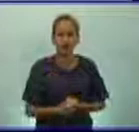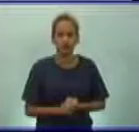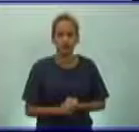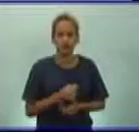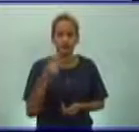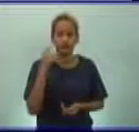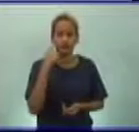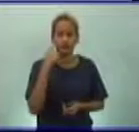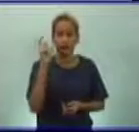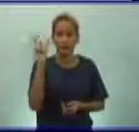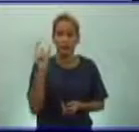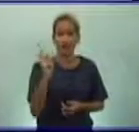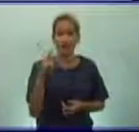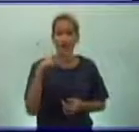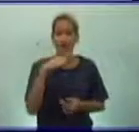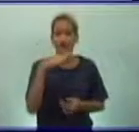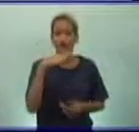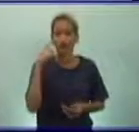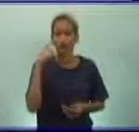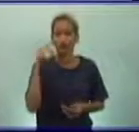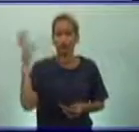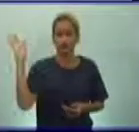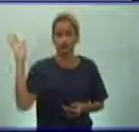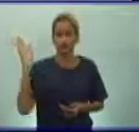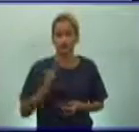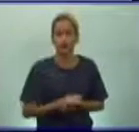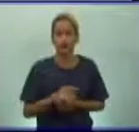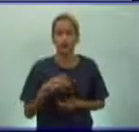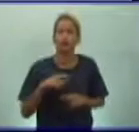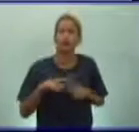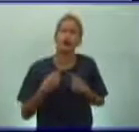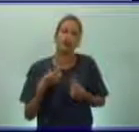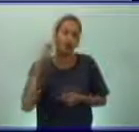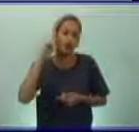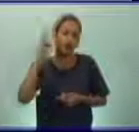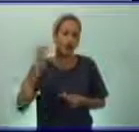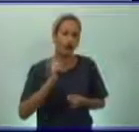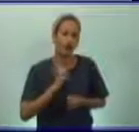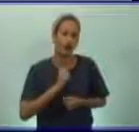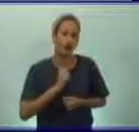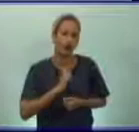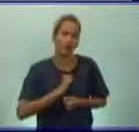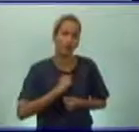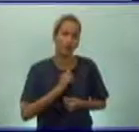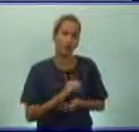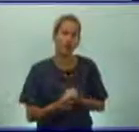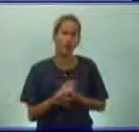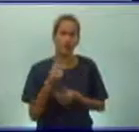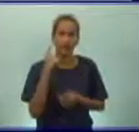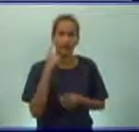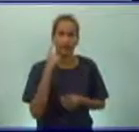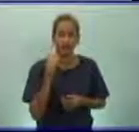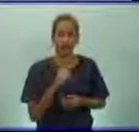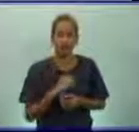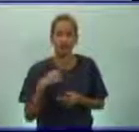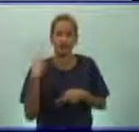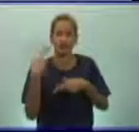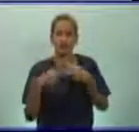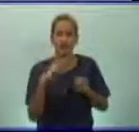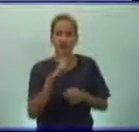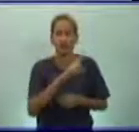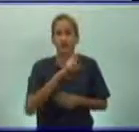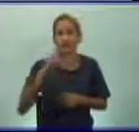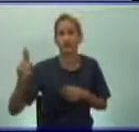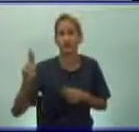Claro, y eso pasa porque la recordamos con cariño y vemos en la revolución todo lo que hizo y por lo que tanto